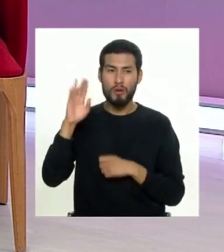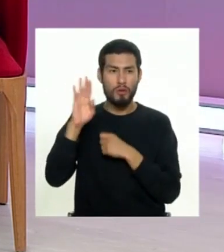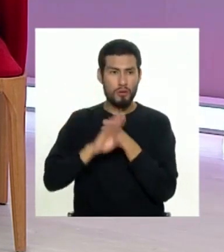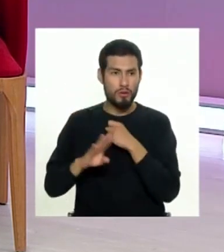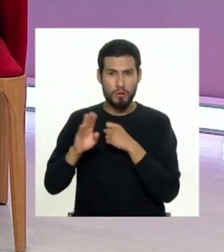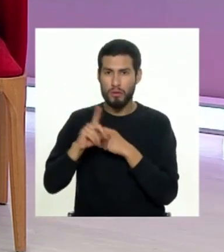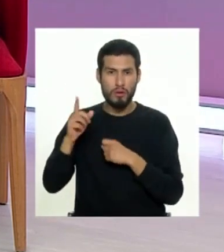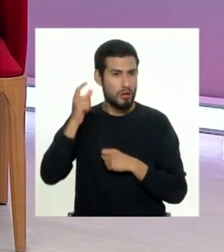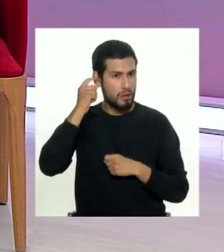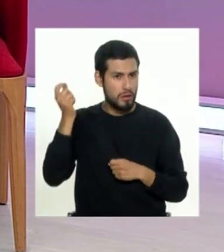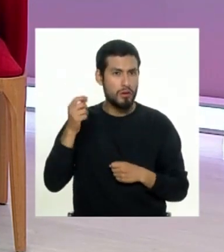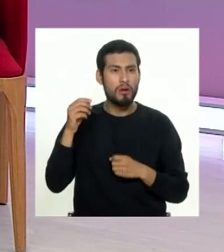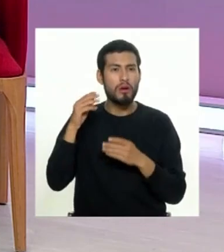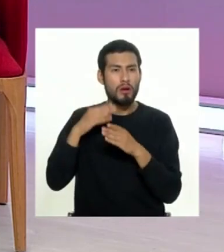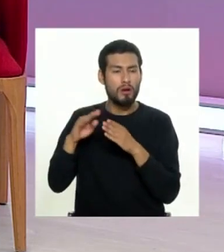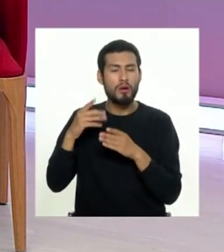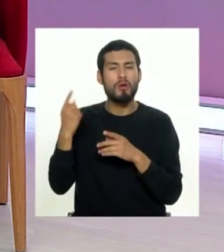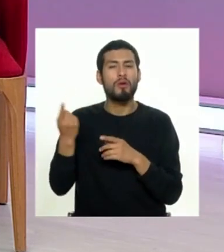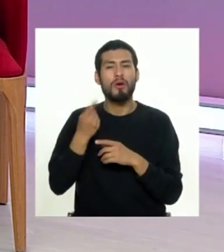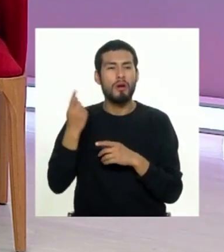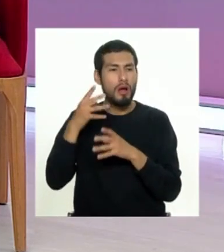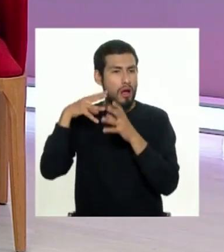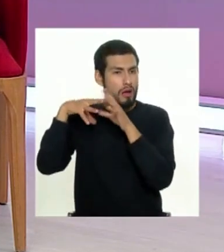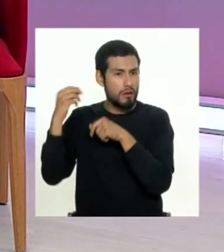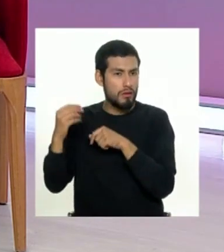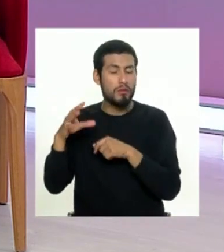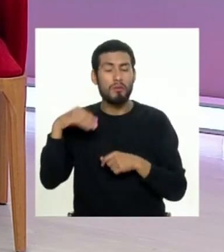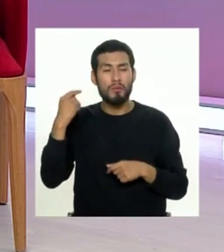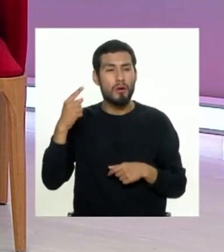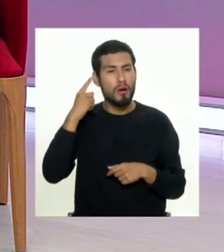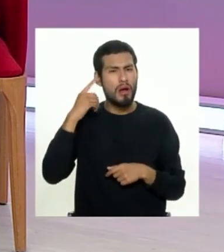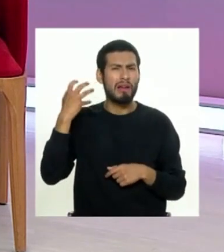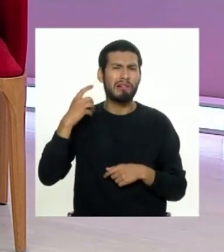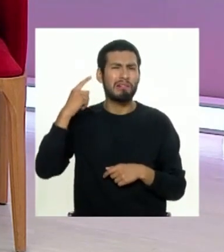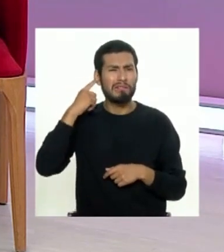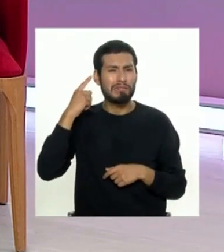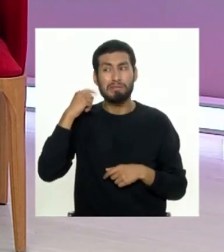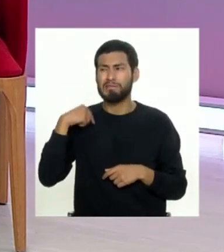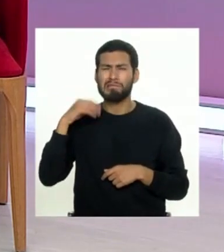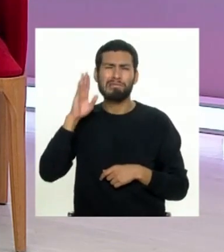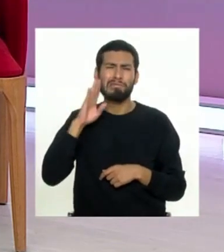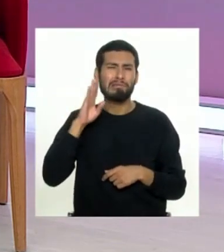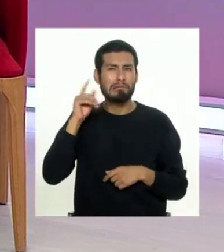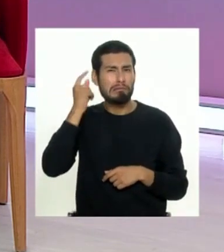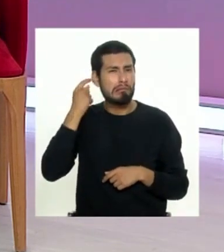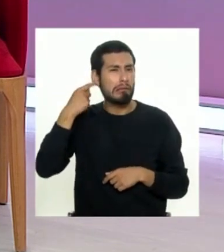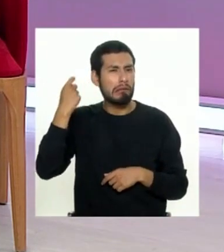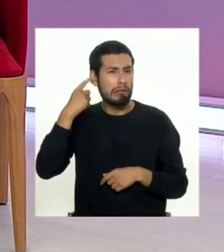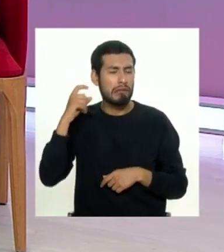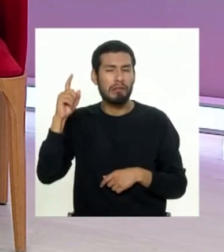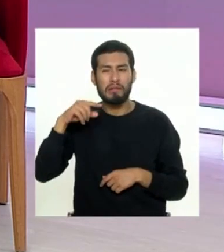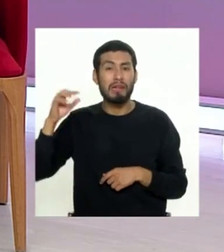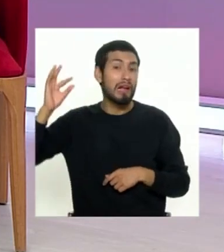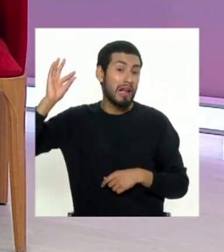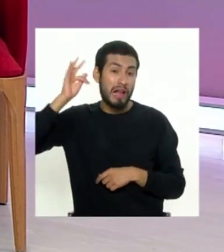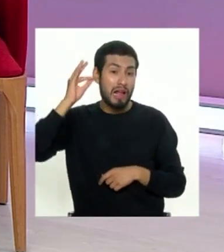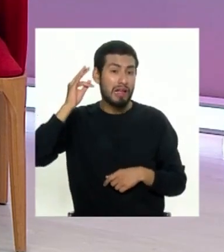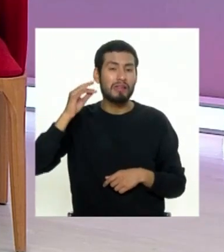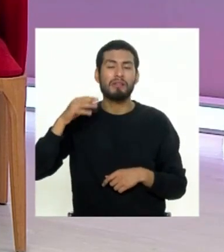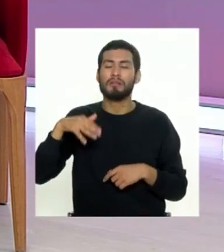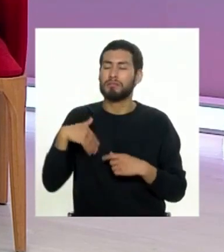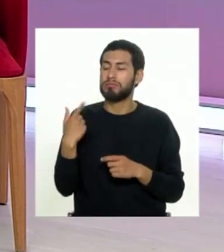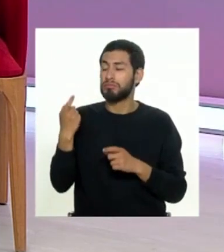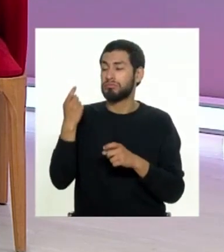que retirarlo, se limpia solamente la parte externa. Exacto. Porque siempre estamos diciendo, ay, de repente está sucio y metemos el hisopo y nos